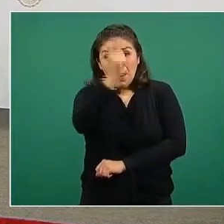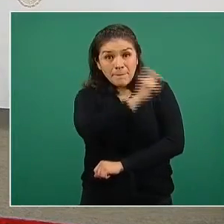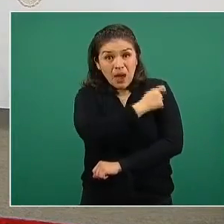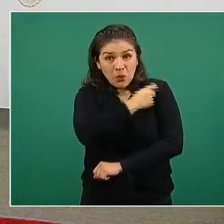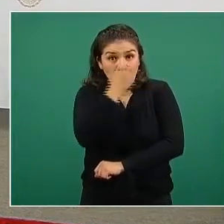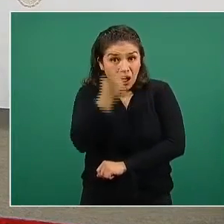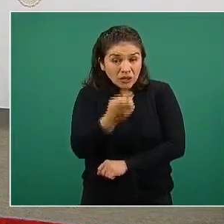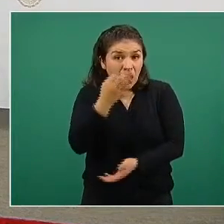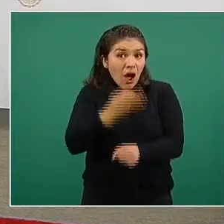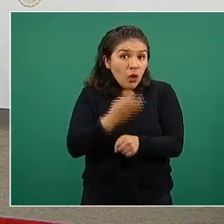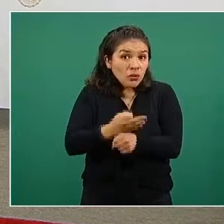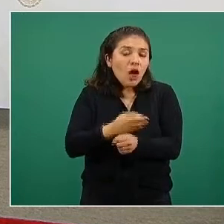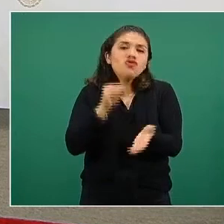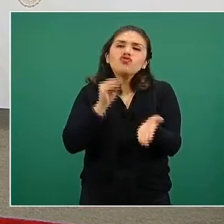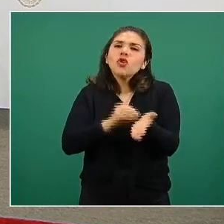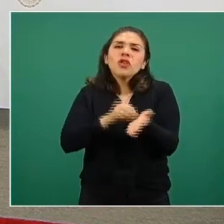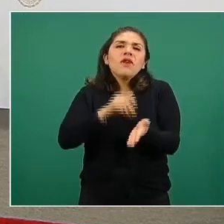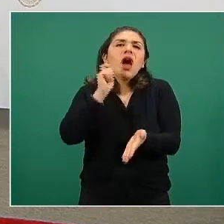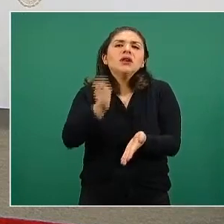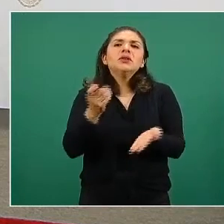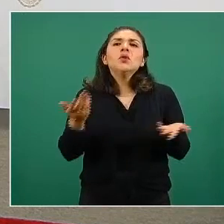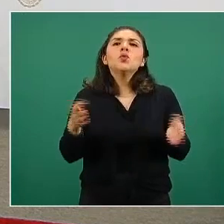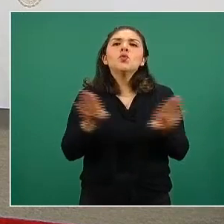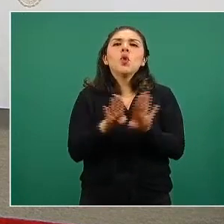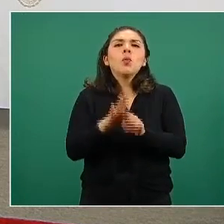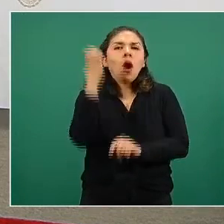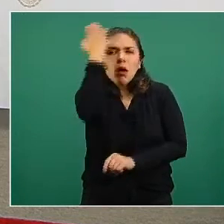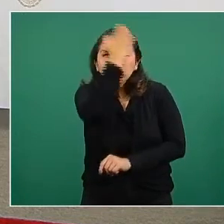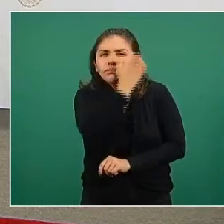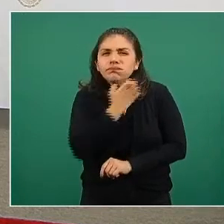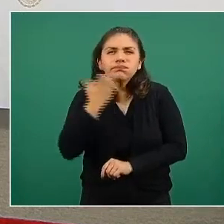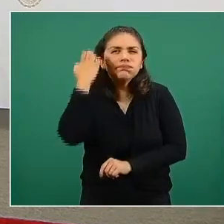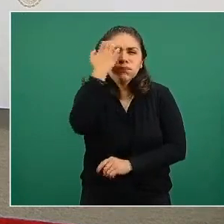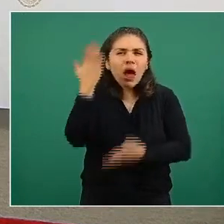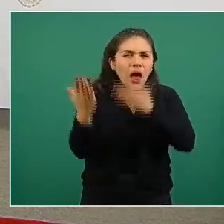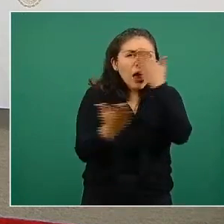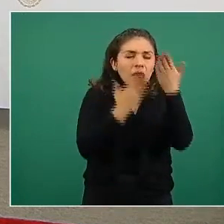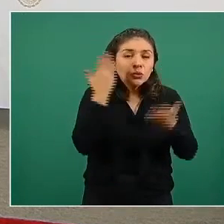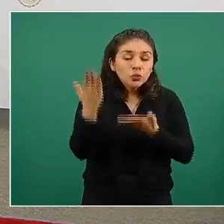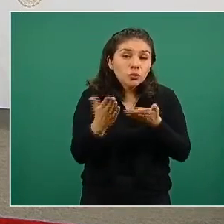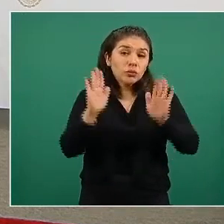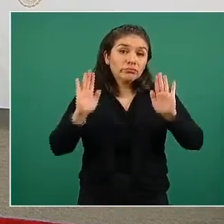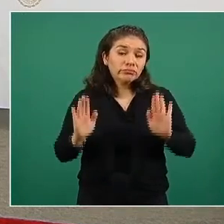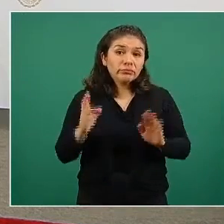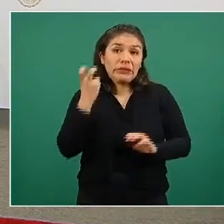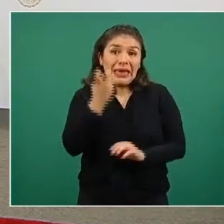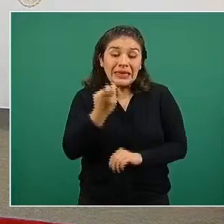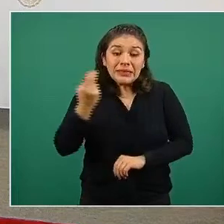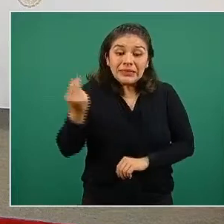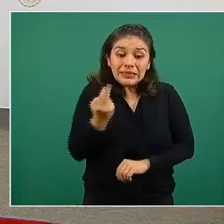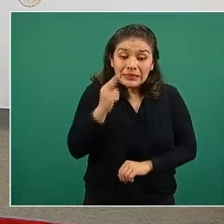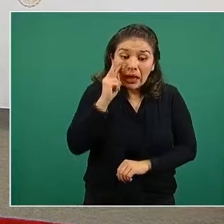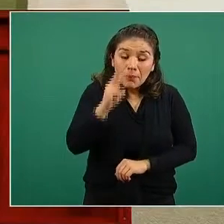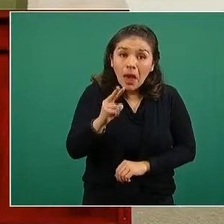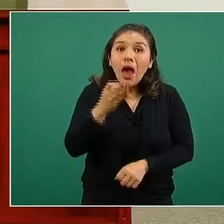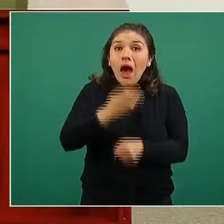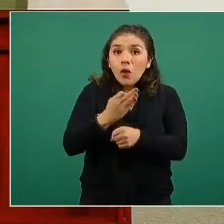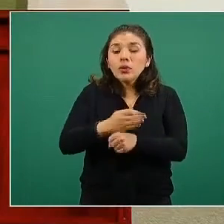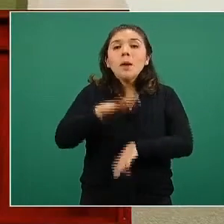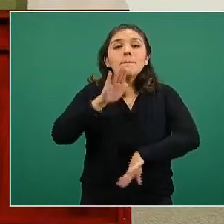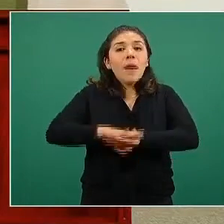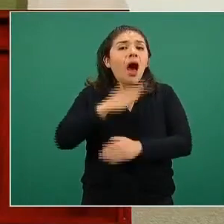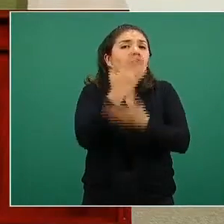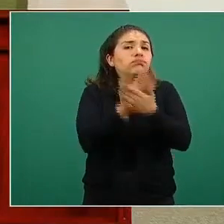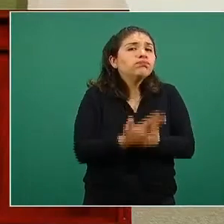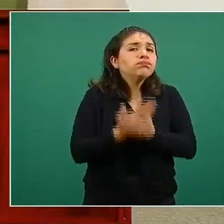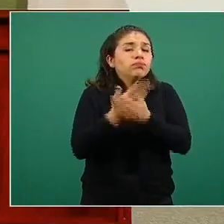que está todavía en su fase de ensayos clínicos, por lo tanto necesitamos precisamente esperar a